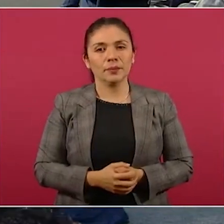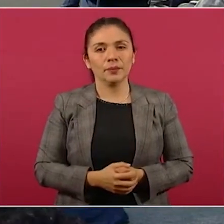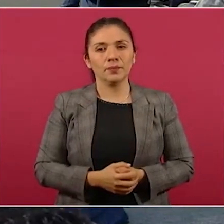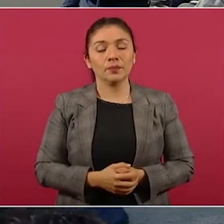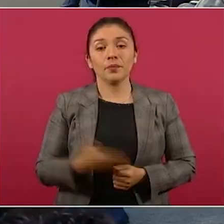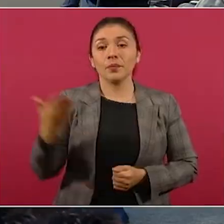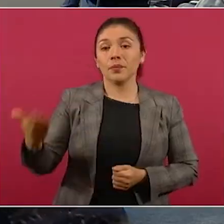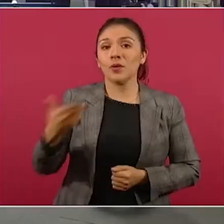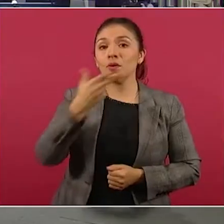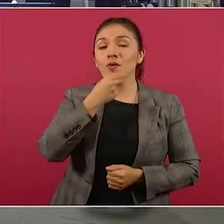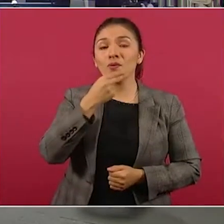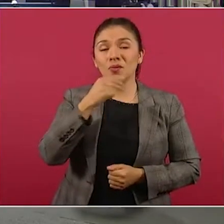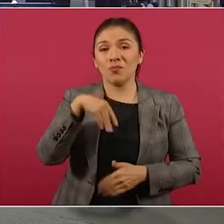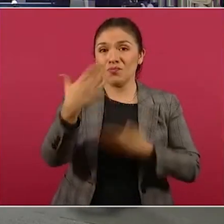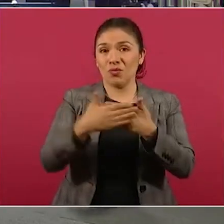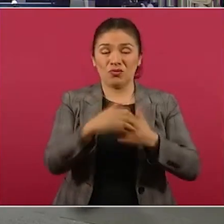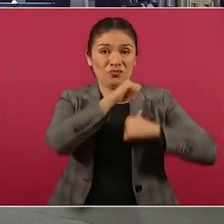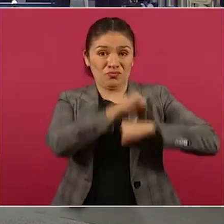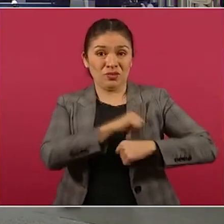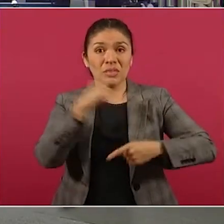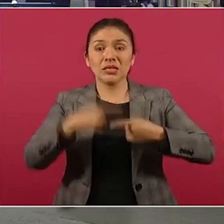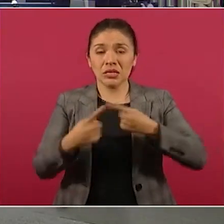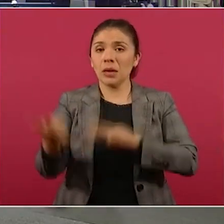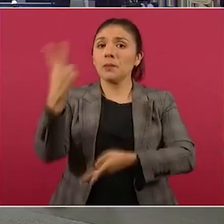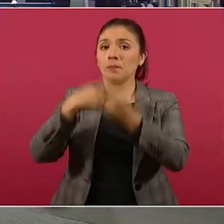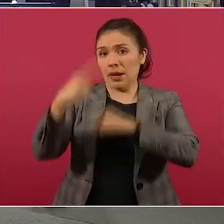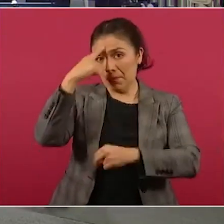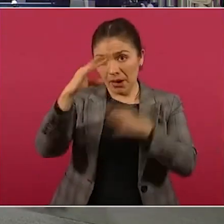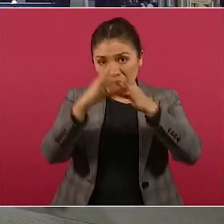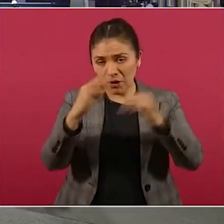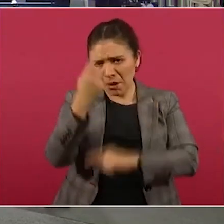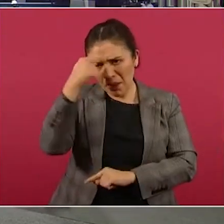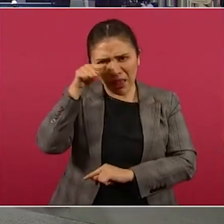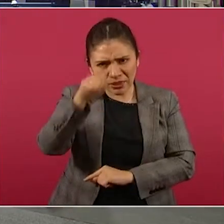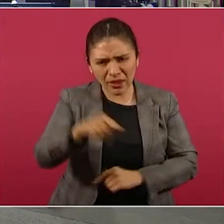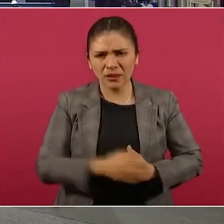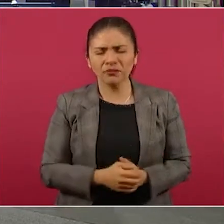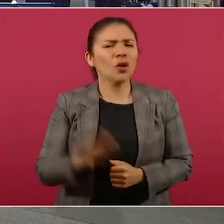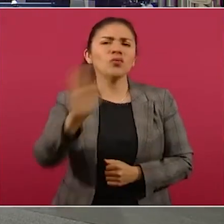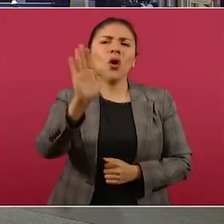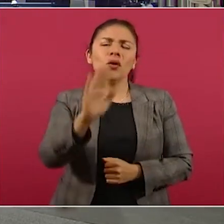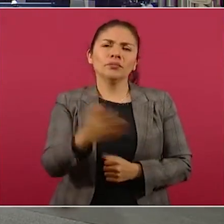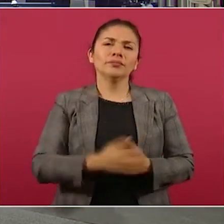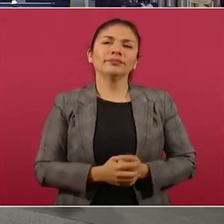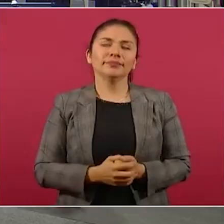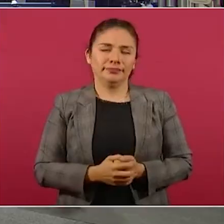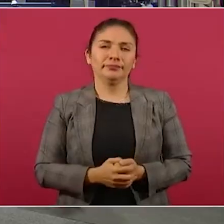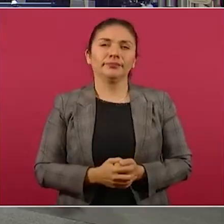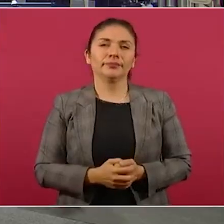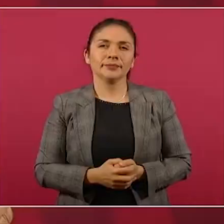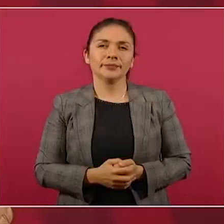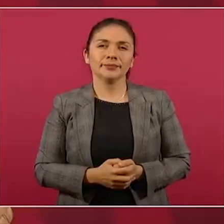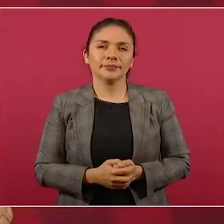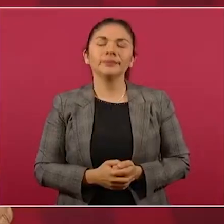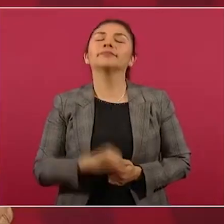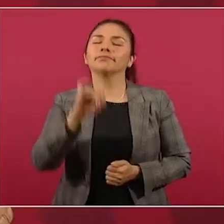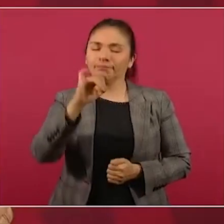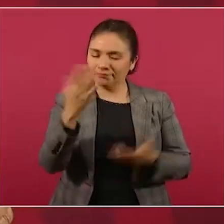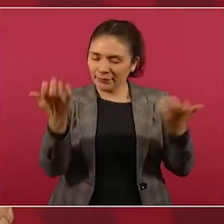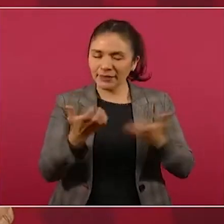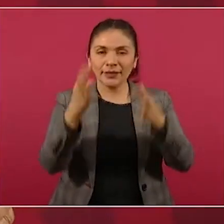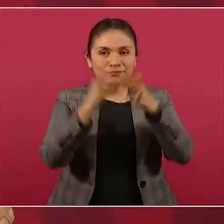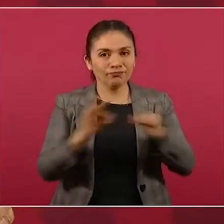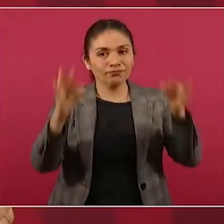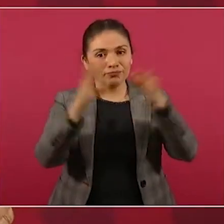Y el procurador va a venir y les gracias. Va a informar. O te va a informar a ti. No, que venga y le, porque la sí, gente es la que bien, va a escuchar. Que informe,